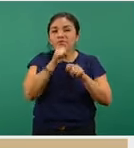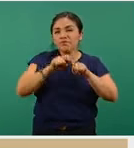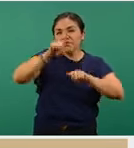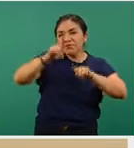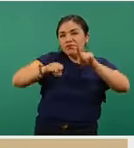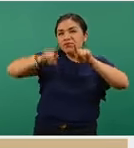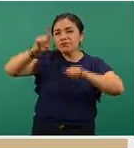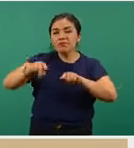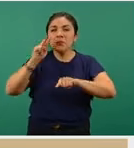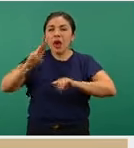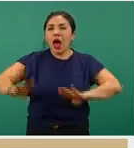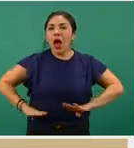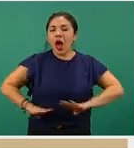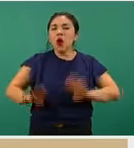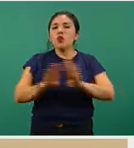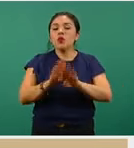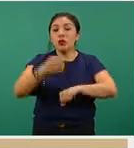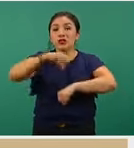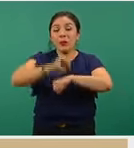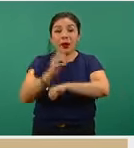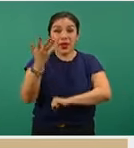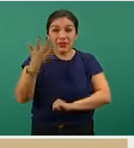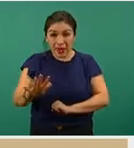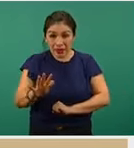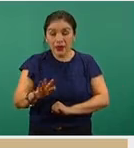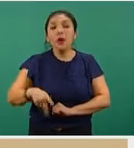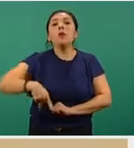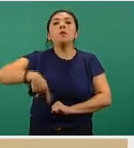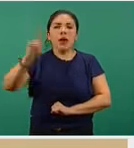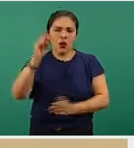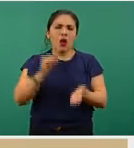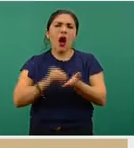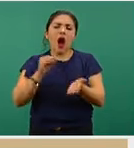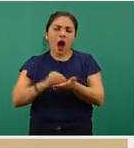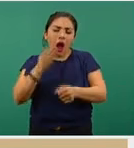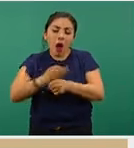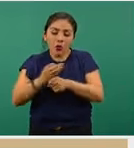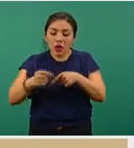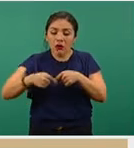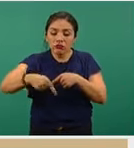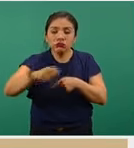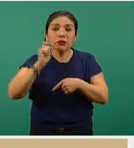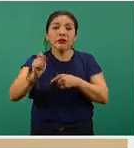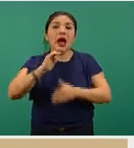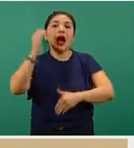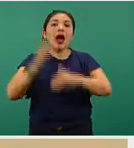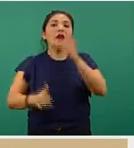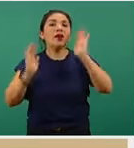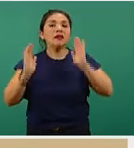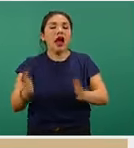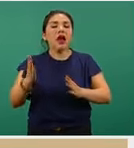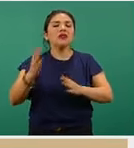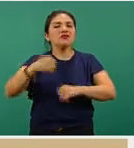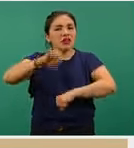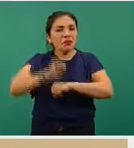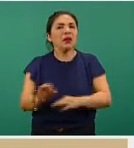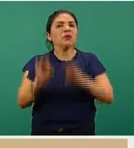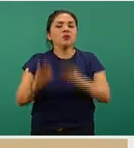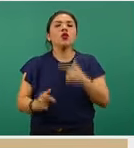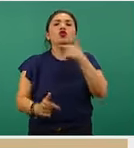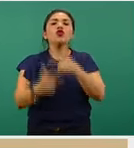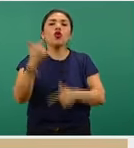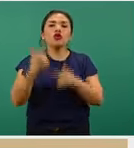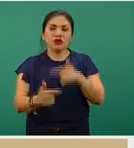presenta en la semana 10, aunque estamos por terminar ya la semana 12,